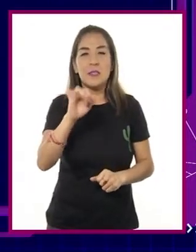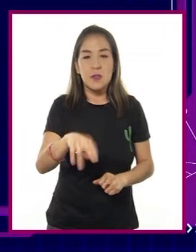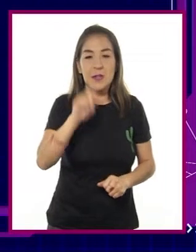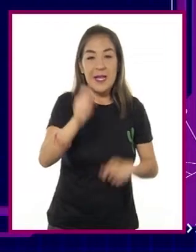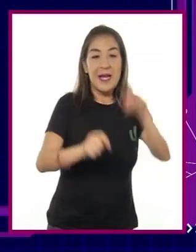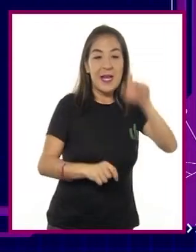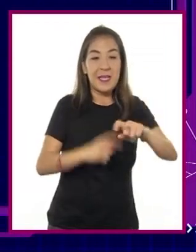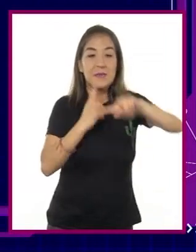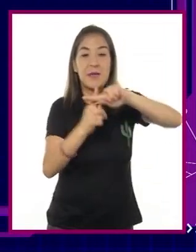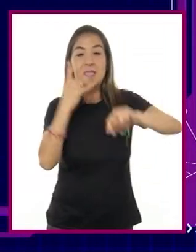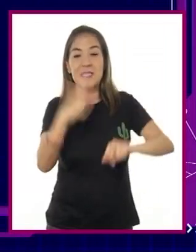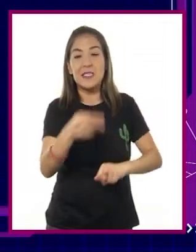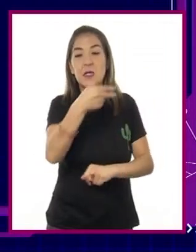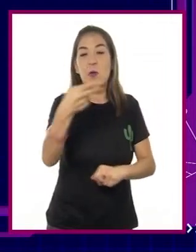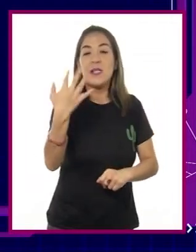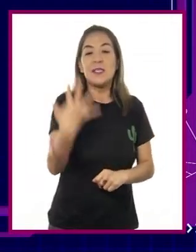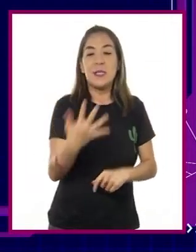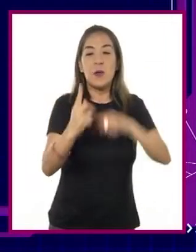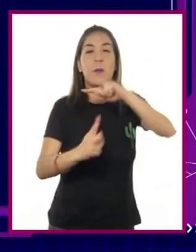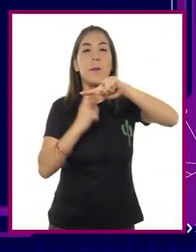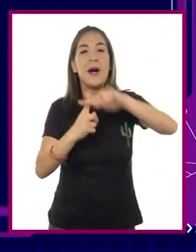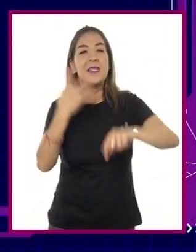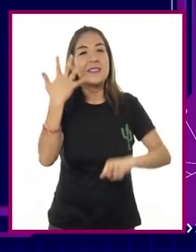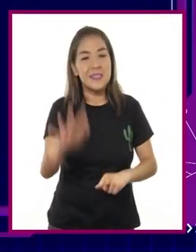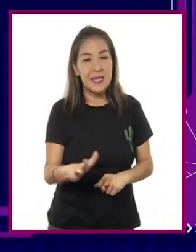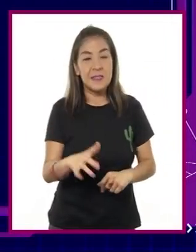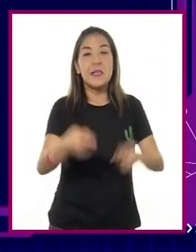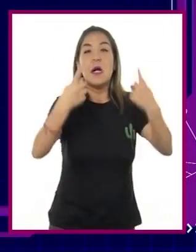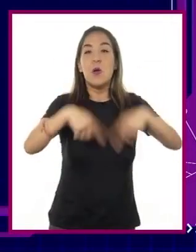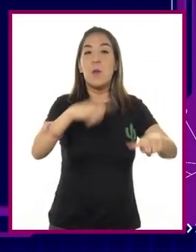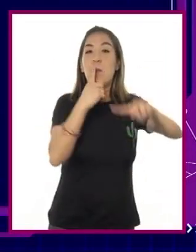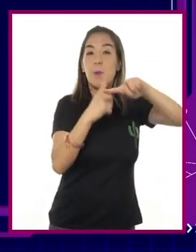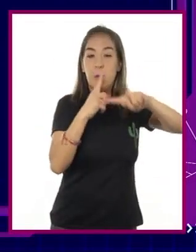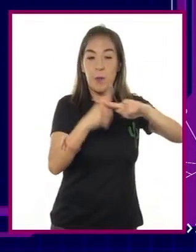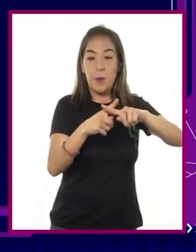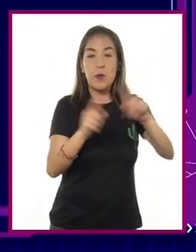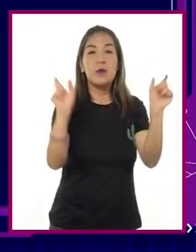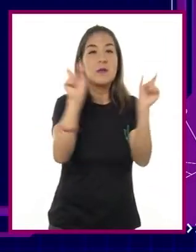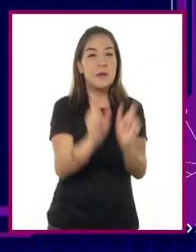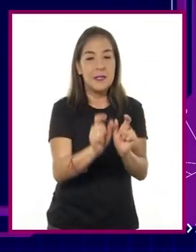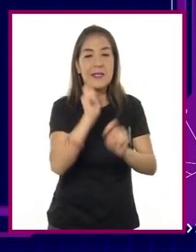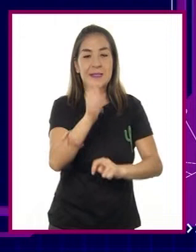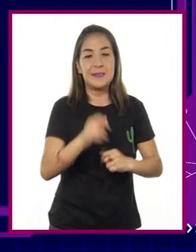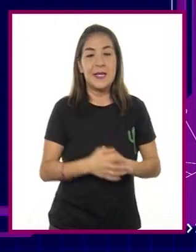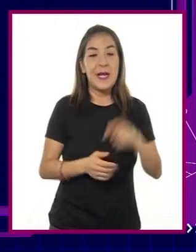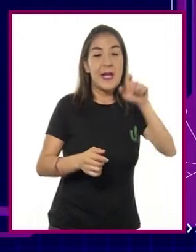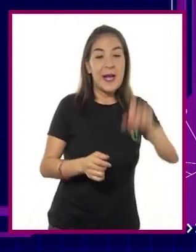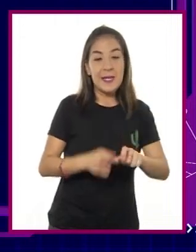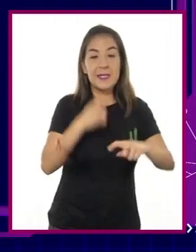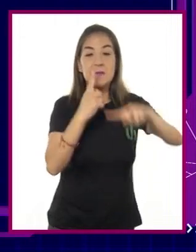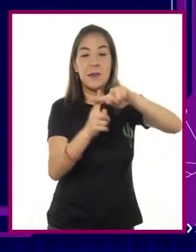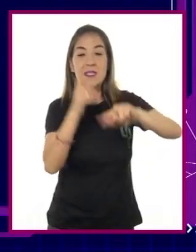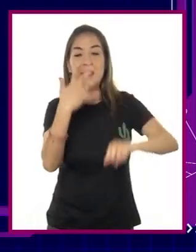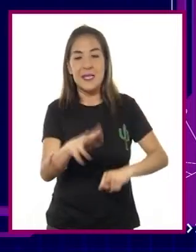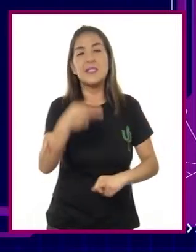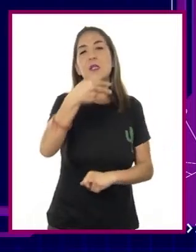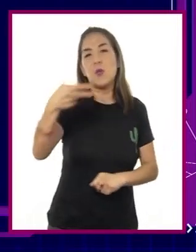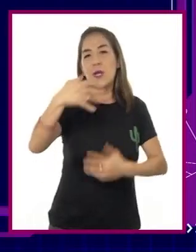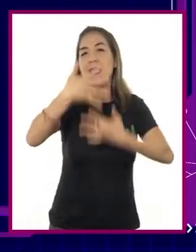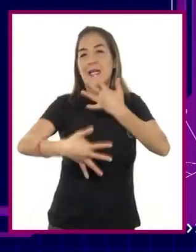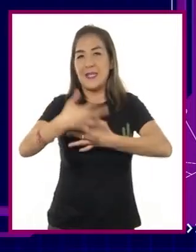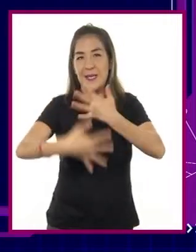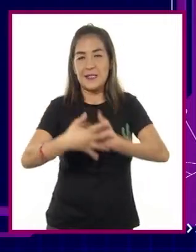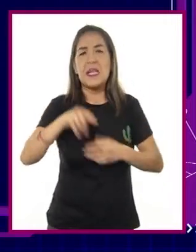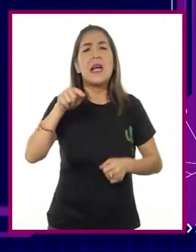a 5 más 10. Al simplificar el segundo miembro de la igualdad, obtenemos la ecuación x más 10 igual a 15.